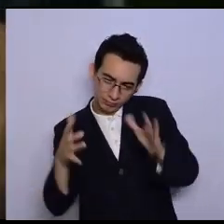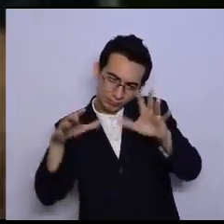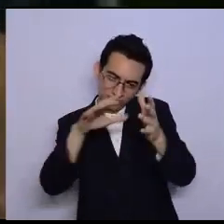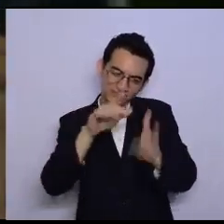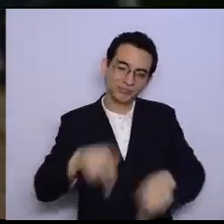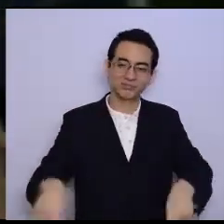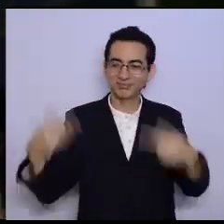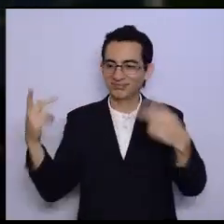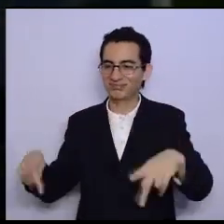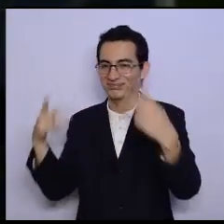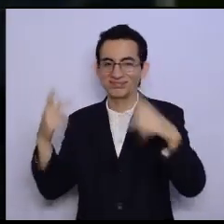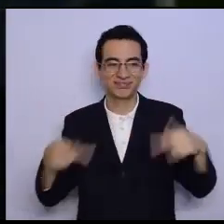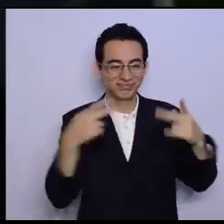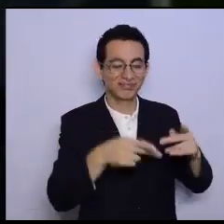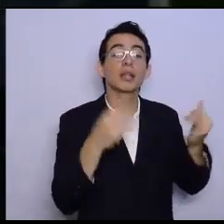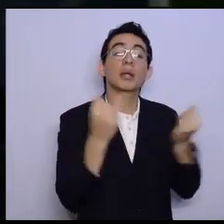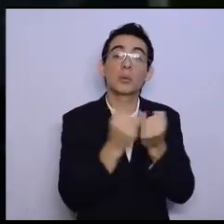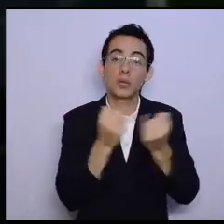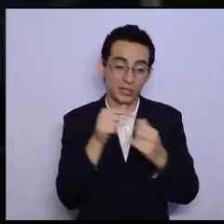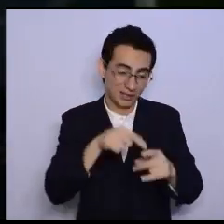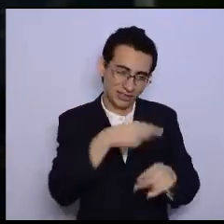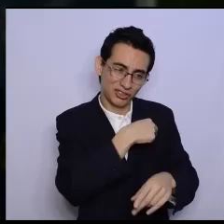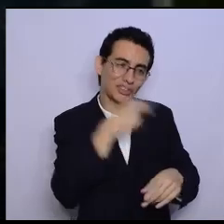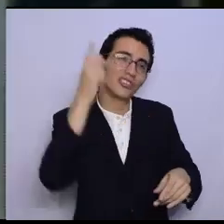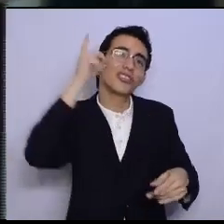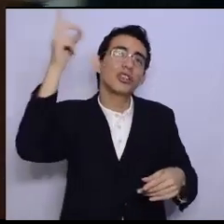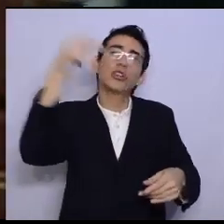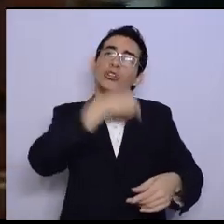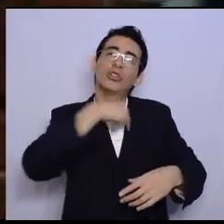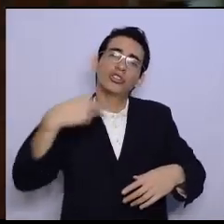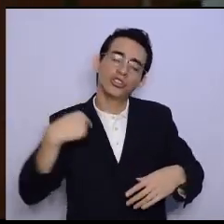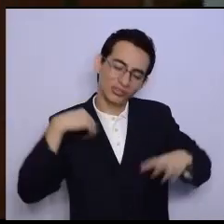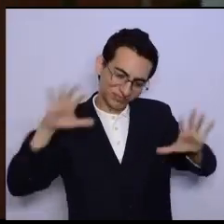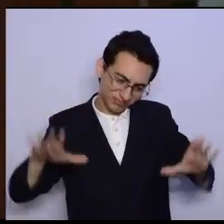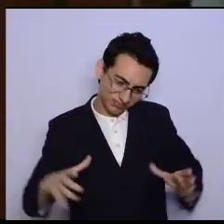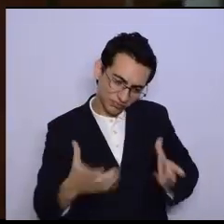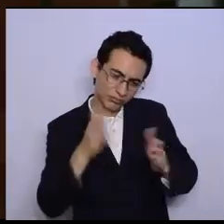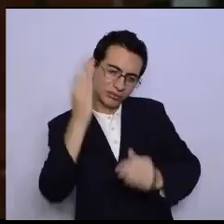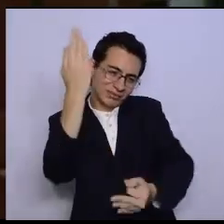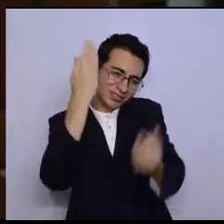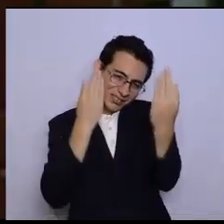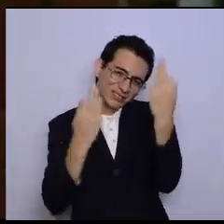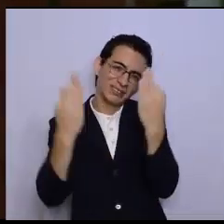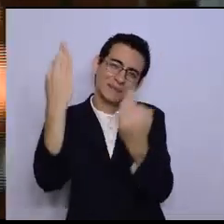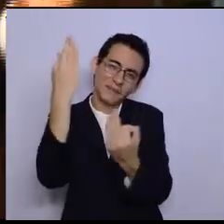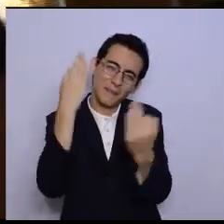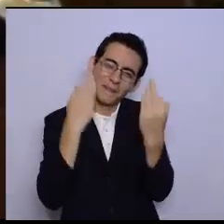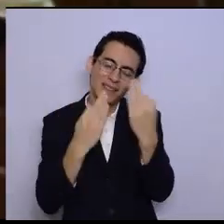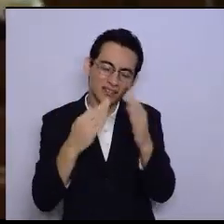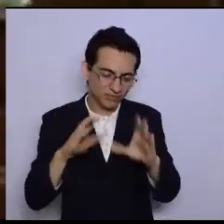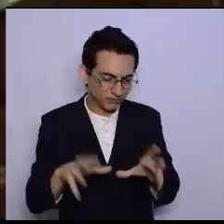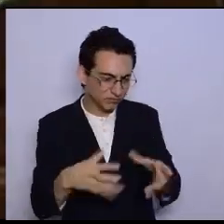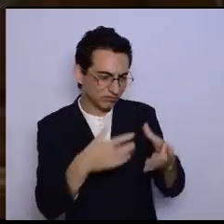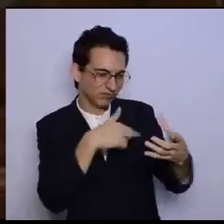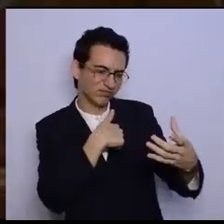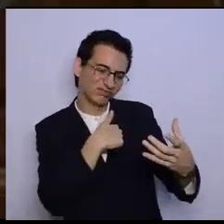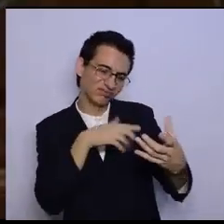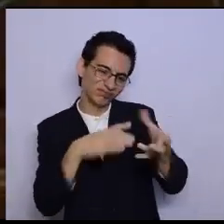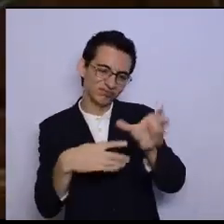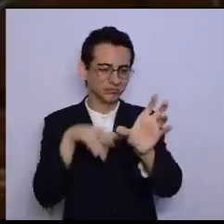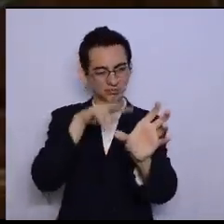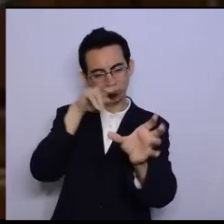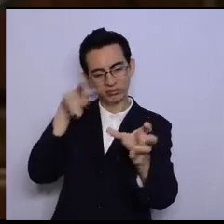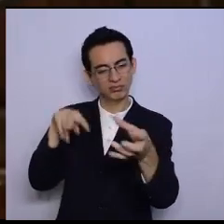¿Cuántos hombres en la Biblia fueron tratados por Dios? Moisés. Oye, escuche, allí en